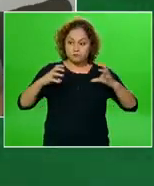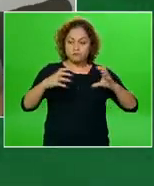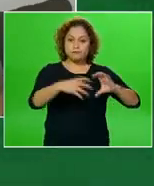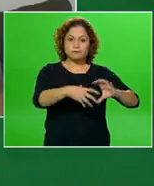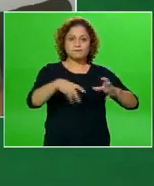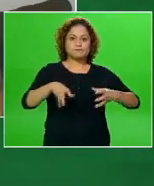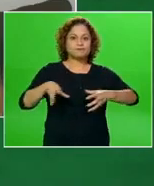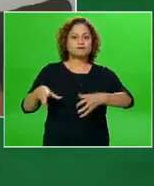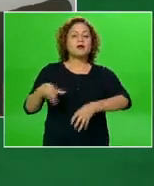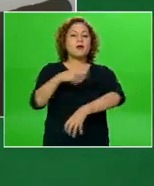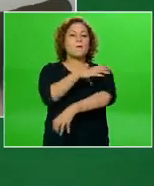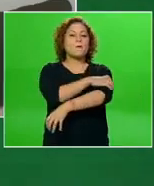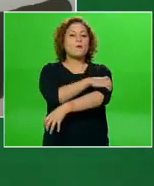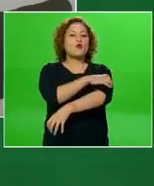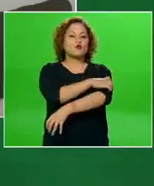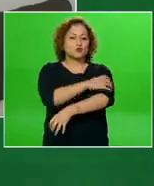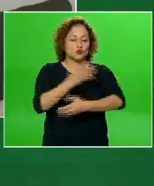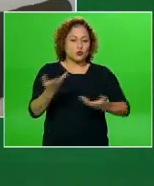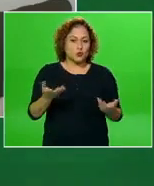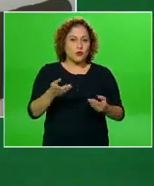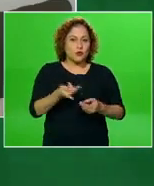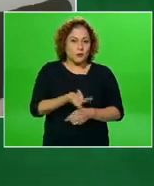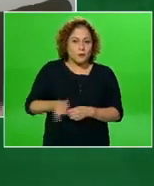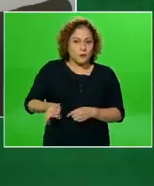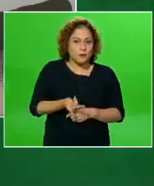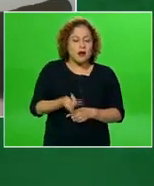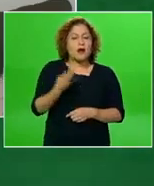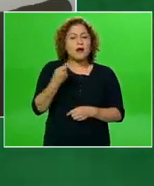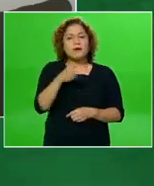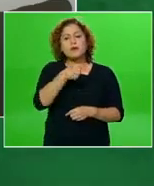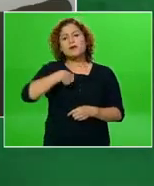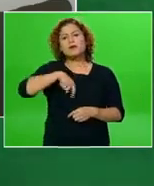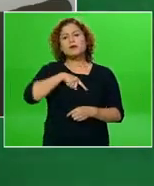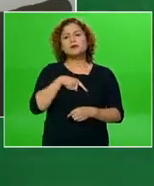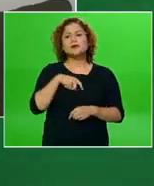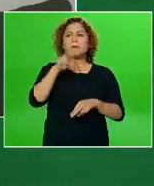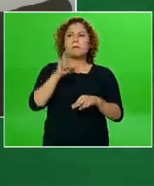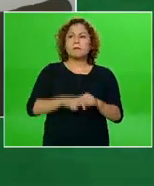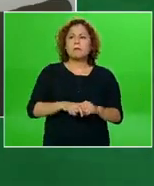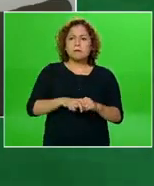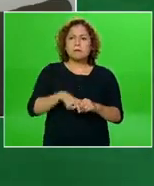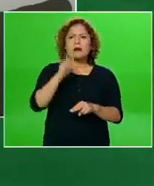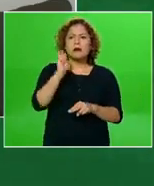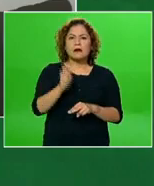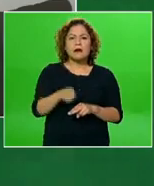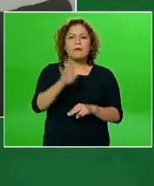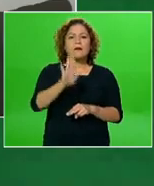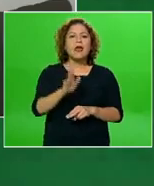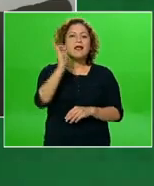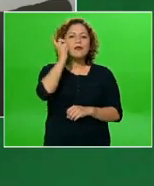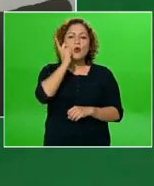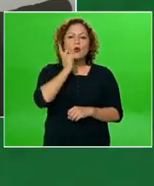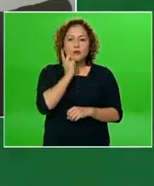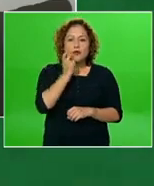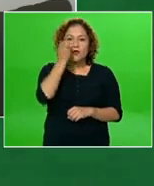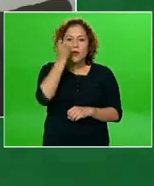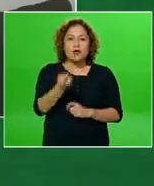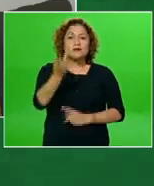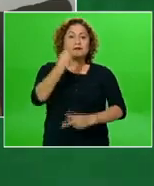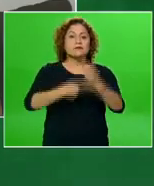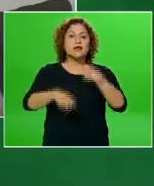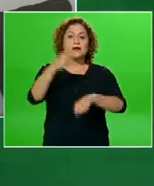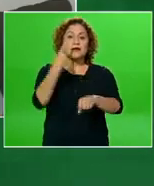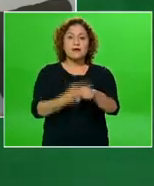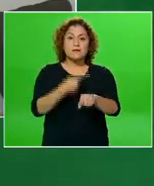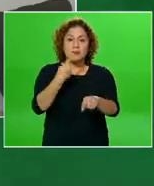sentados de ustedes esos músculos están adormecidos y ese es el problema que estamos experimentando tenemos unas tasas de